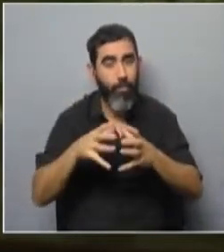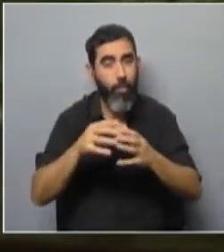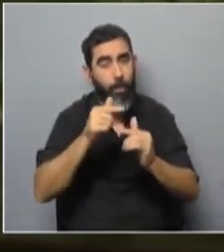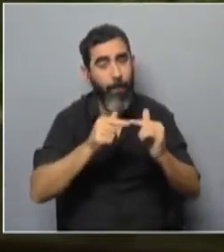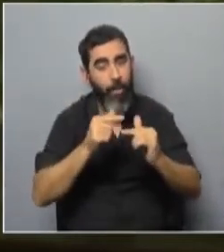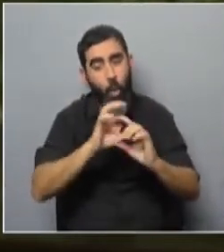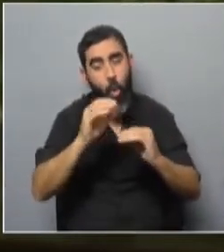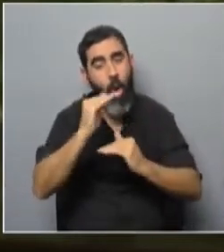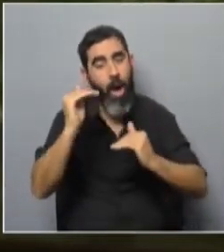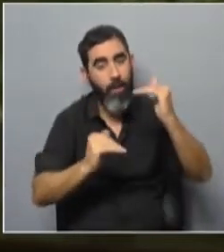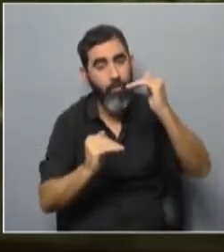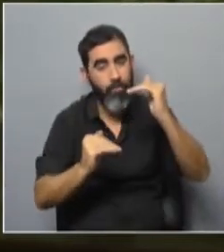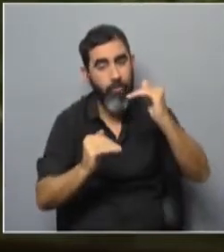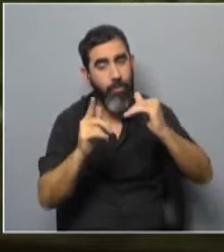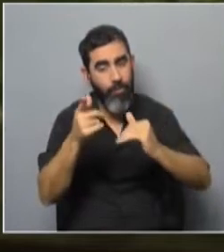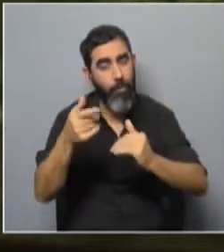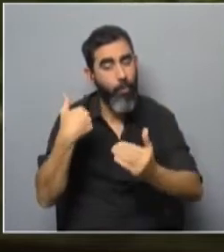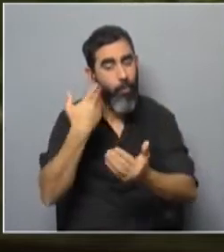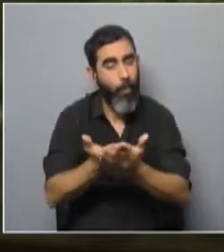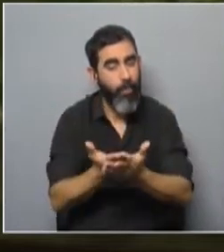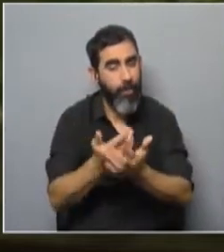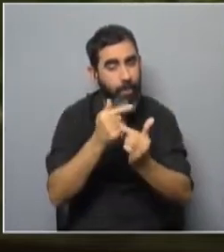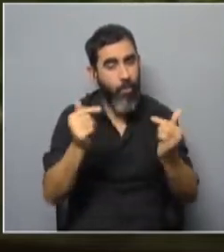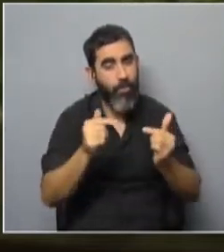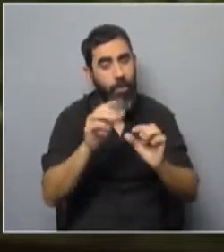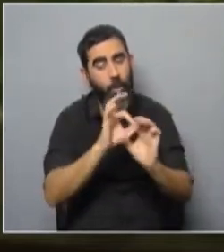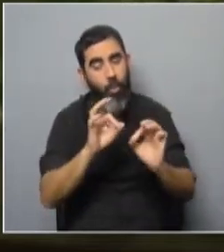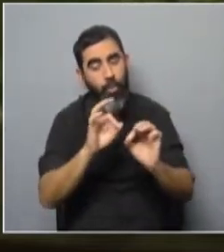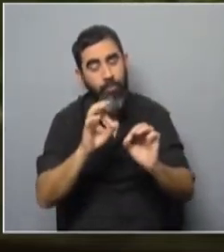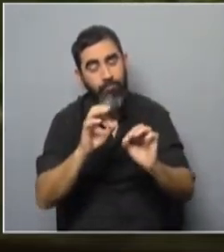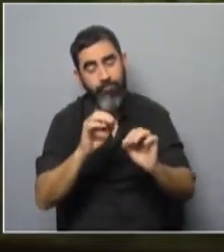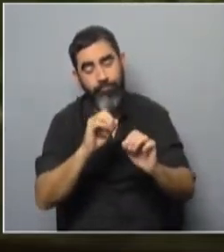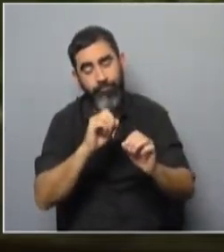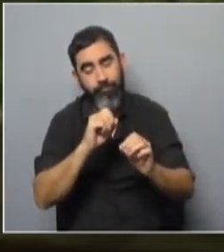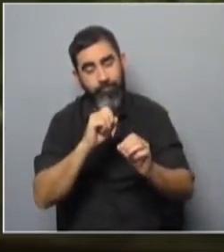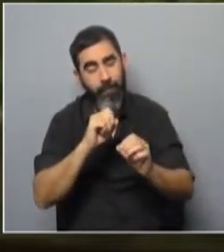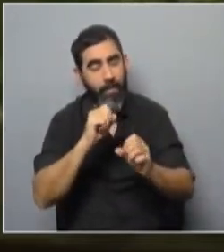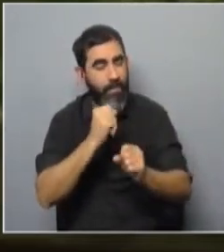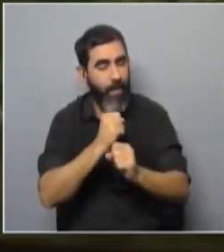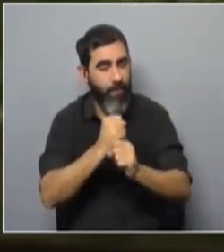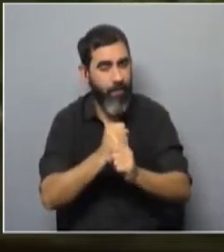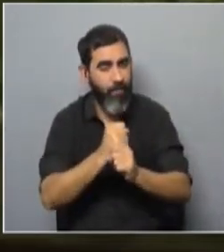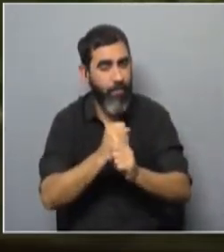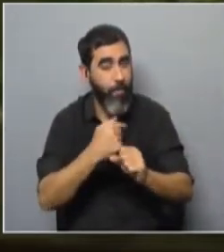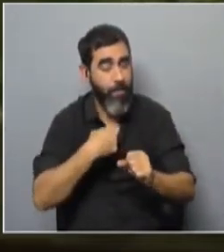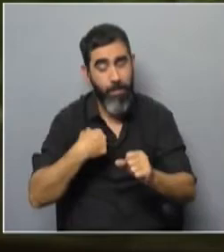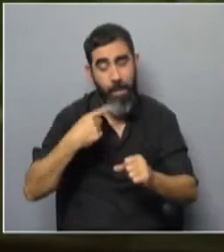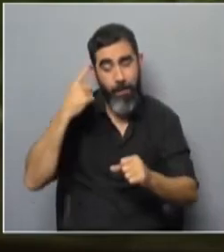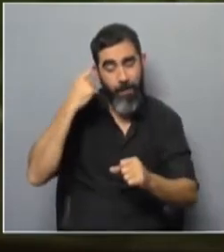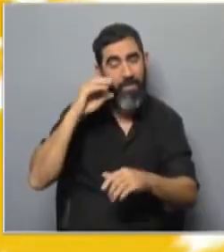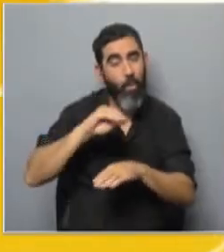Entonces, proponen cosas o proponen tareas, digamos, que en realidad sintonizan mucho con lo que es su propia experiencia